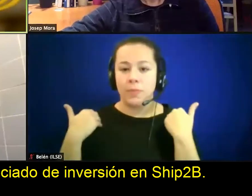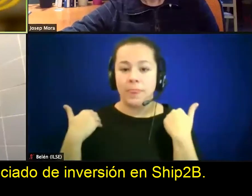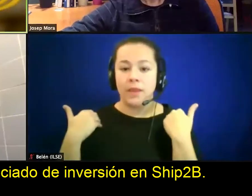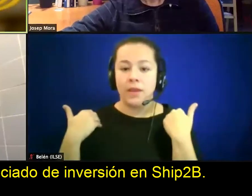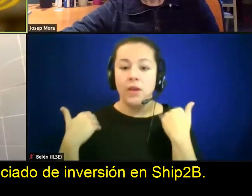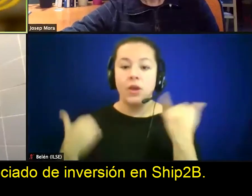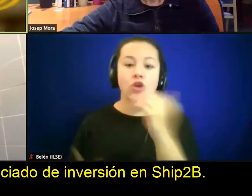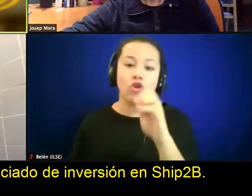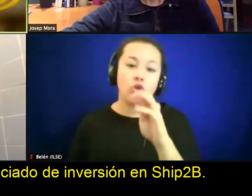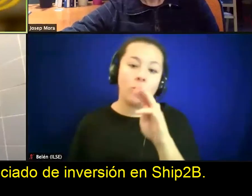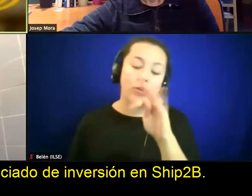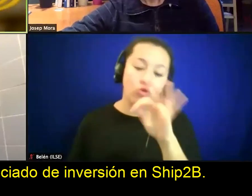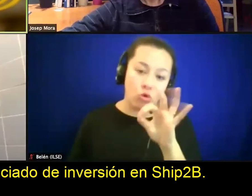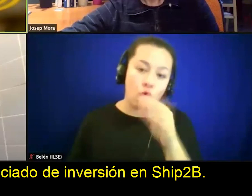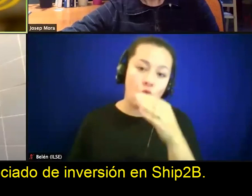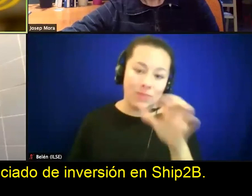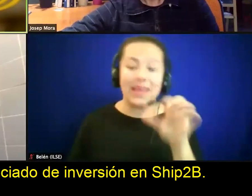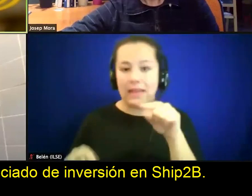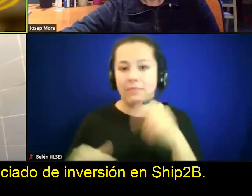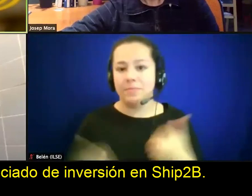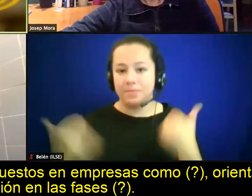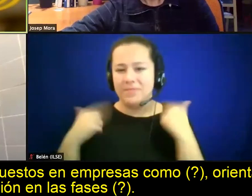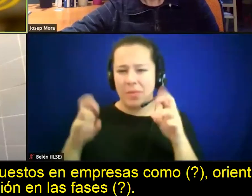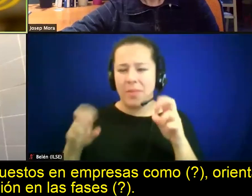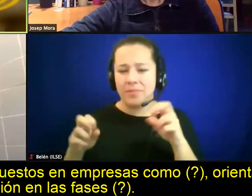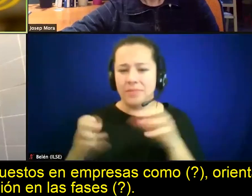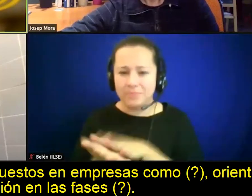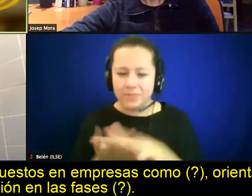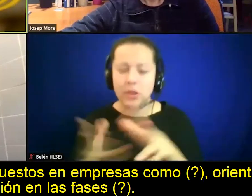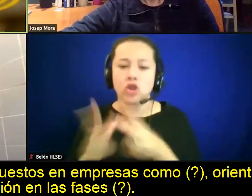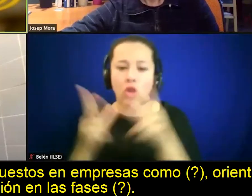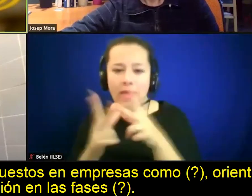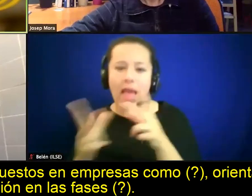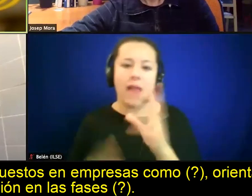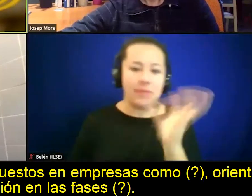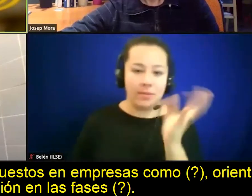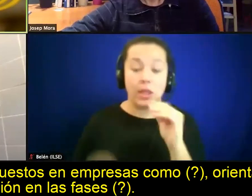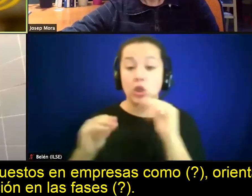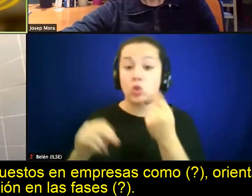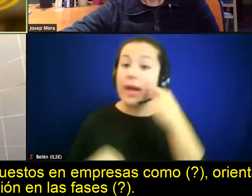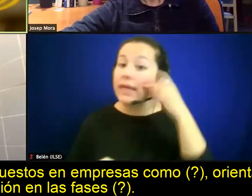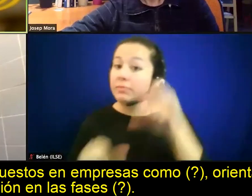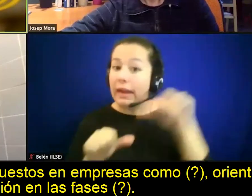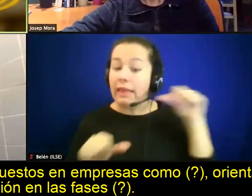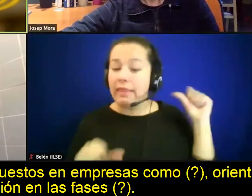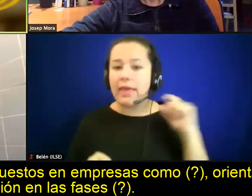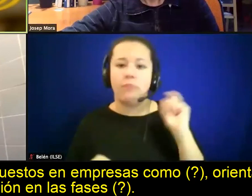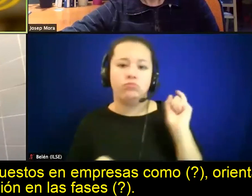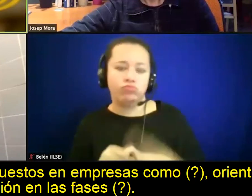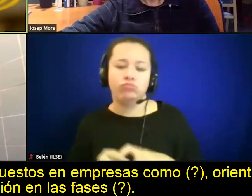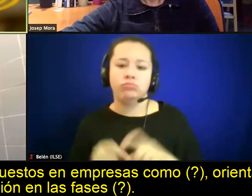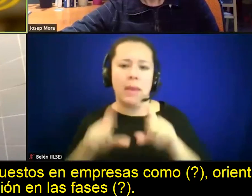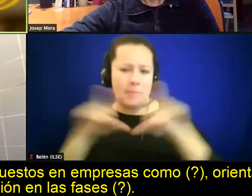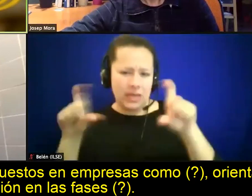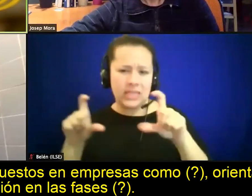con impacto social o medioambiental. Su experiencia previa incluye puestos en empresas como Idoti Venture